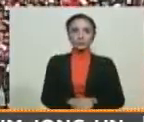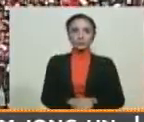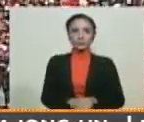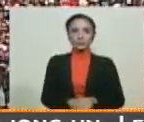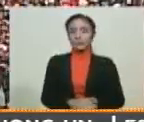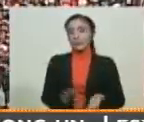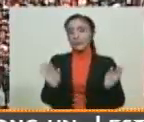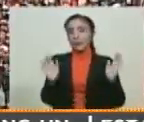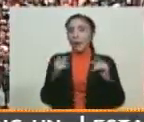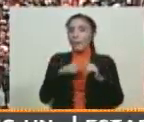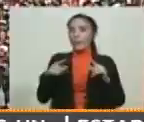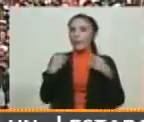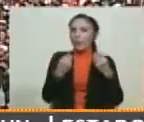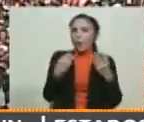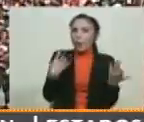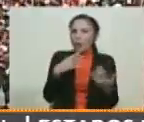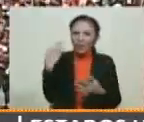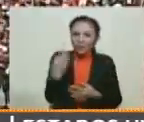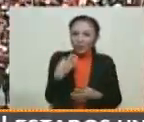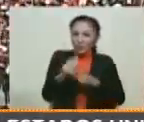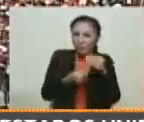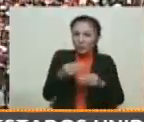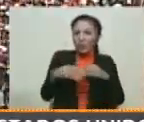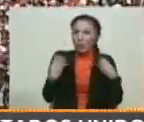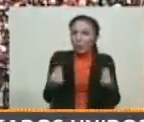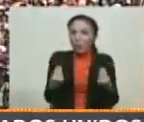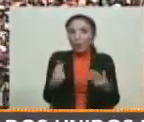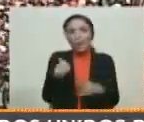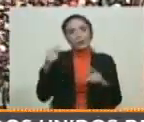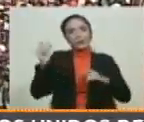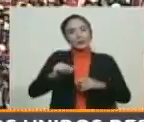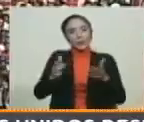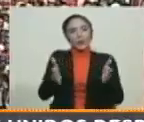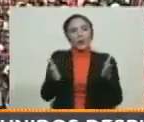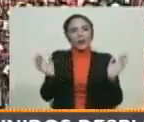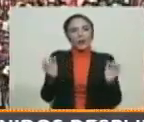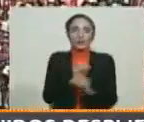pero para que esto se haga realidad necesitamos ganar